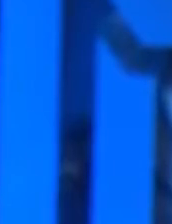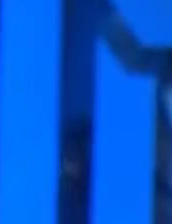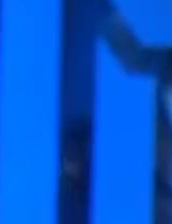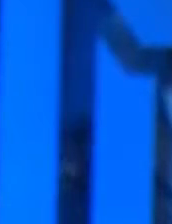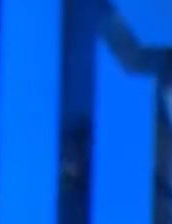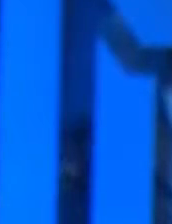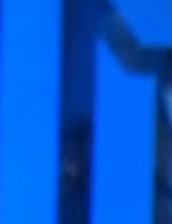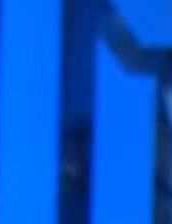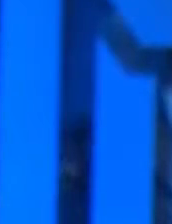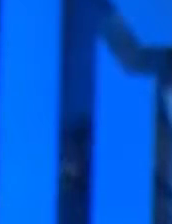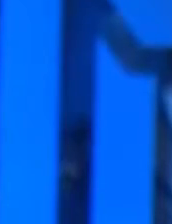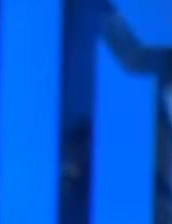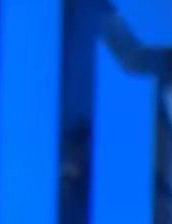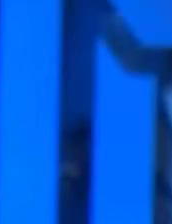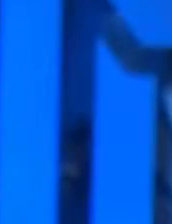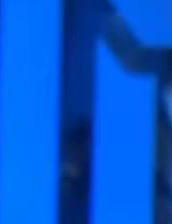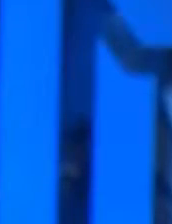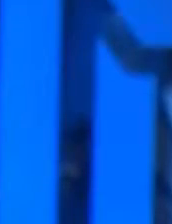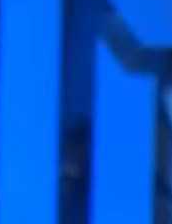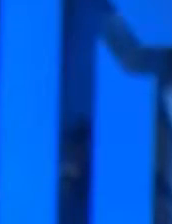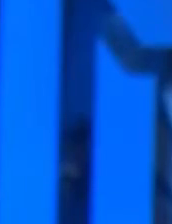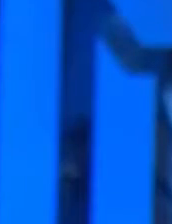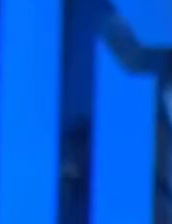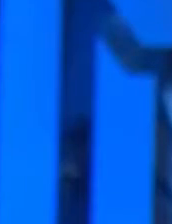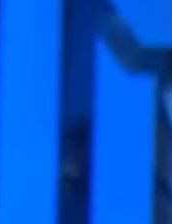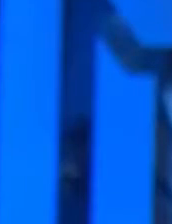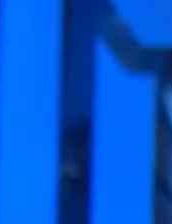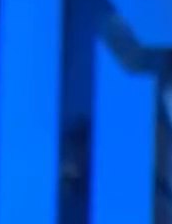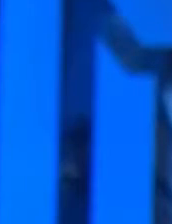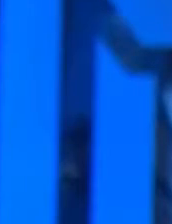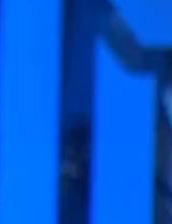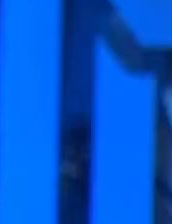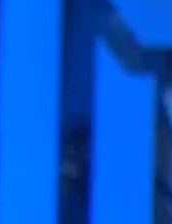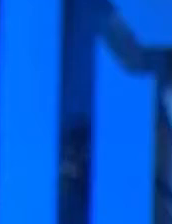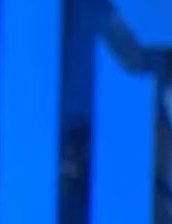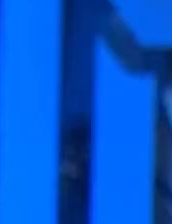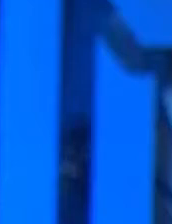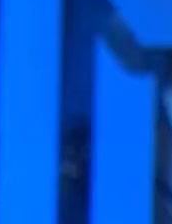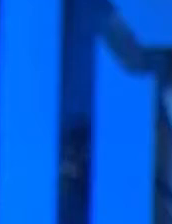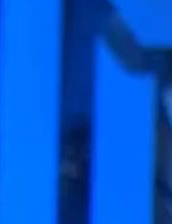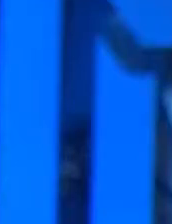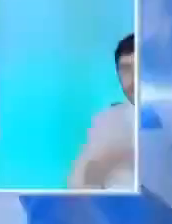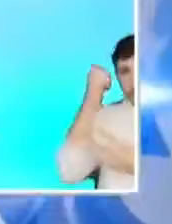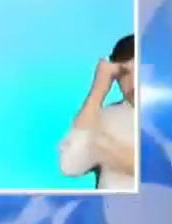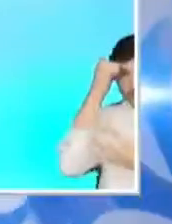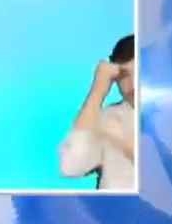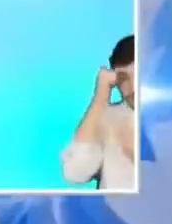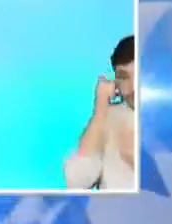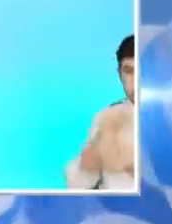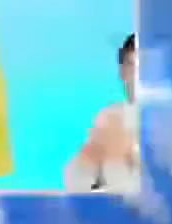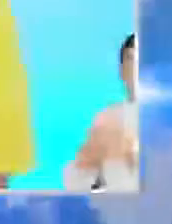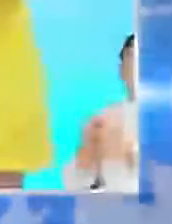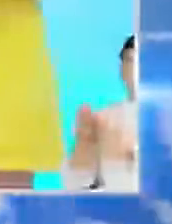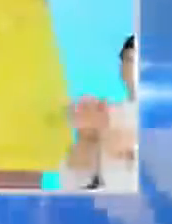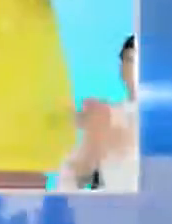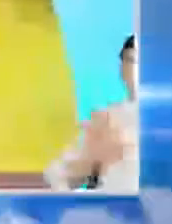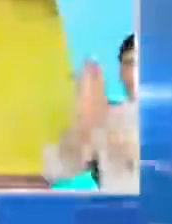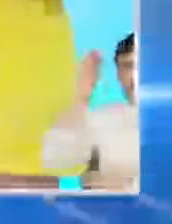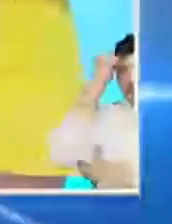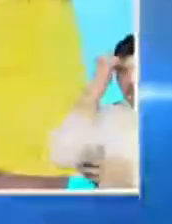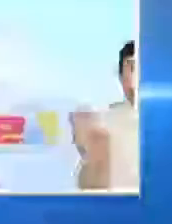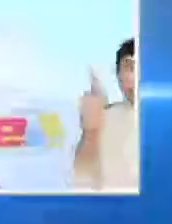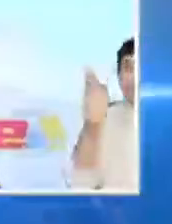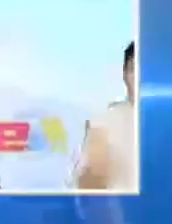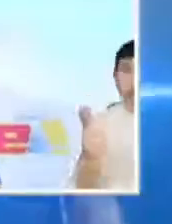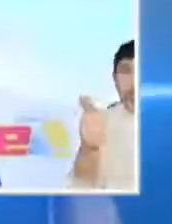maravilloso, por supuesto, el recibimiento de la gente en cada uno de sus hogares. Tenemos la conexión de prácticamente Colombia entera con el programa